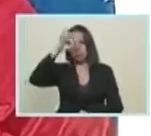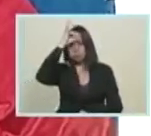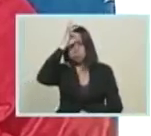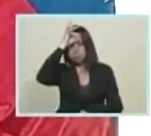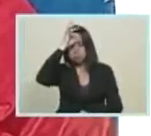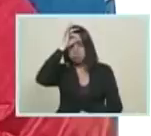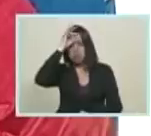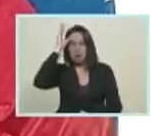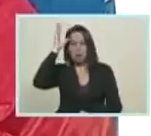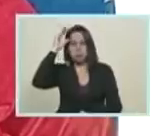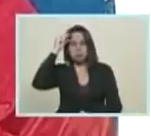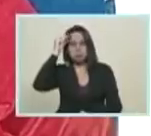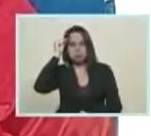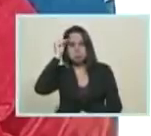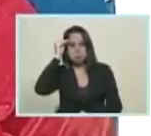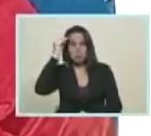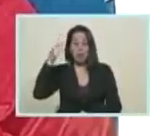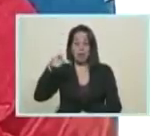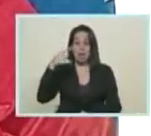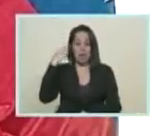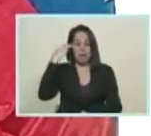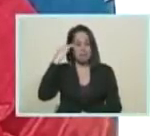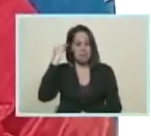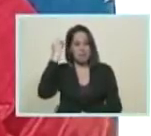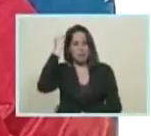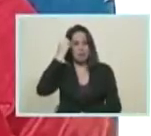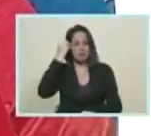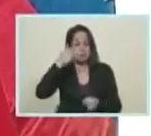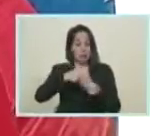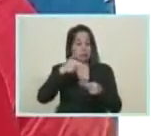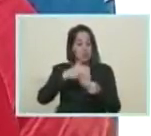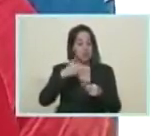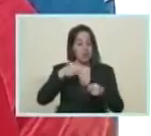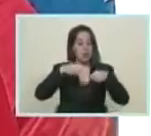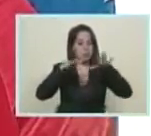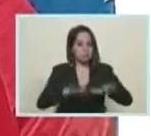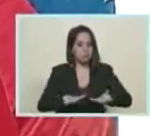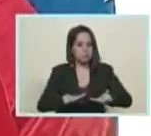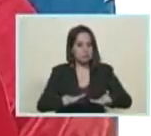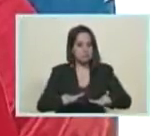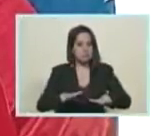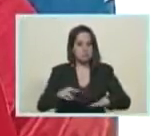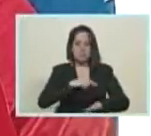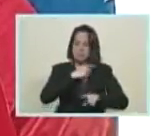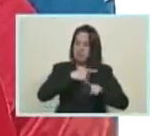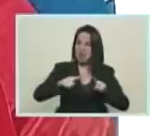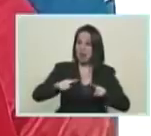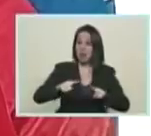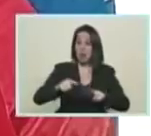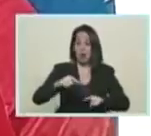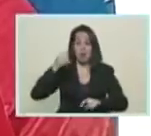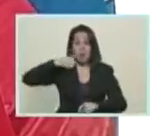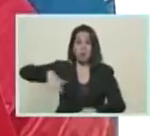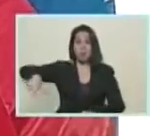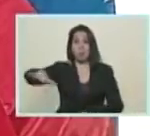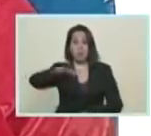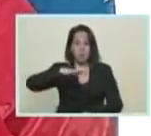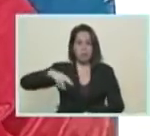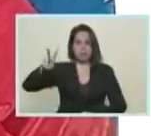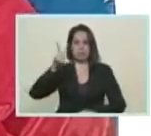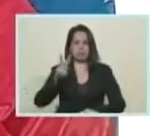aquel paro petrolero público, abierto, que ellos convocaron. Porque el sabotaje entonces fue